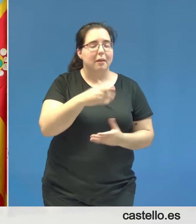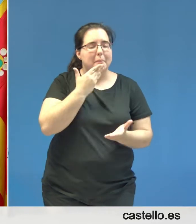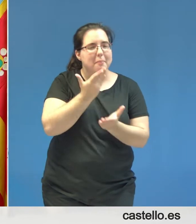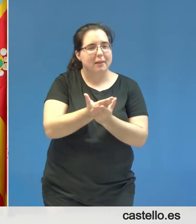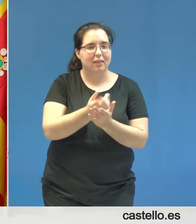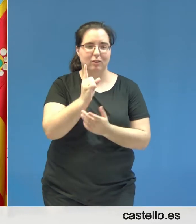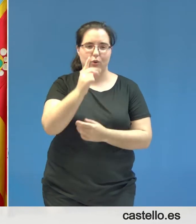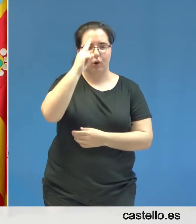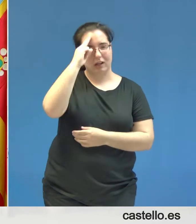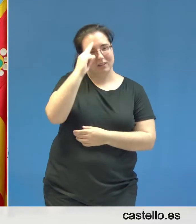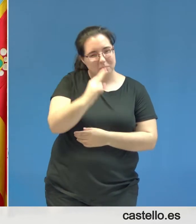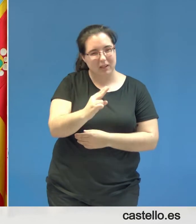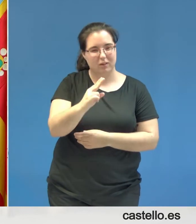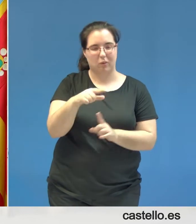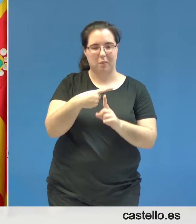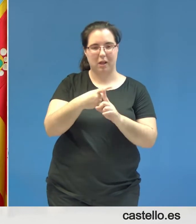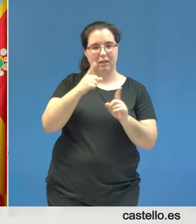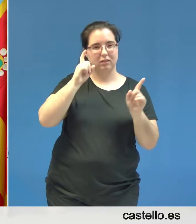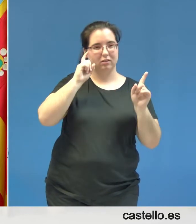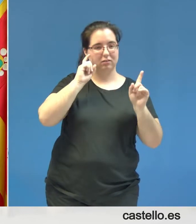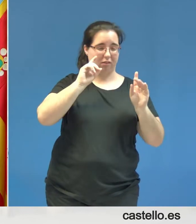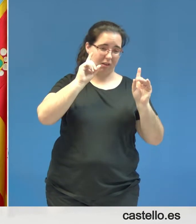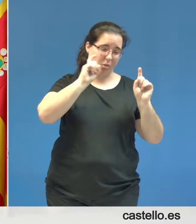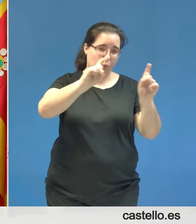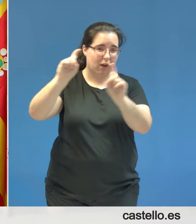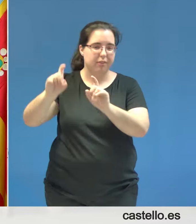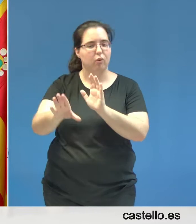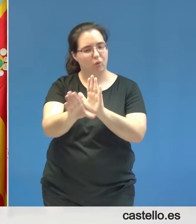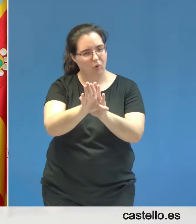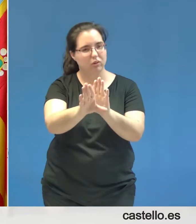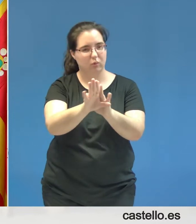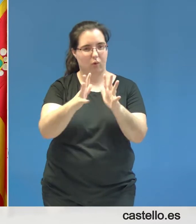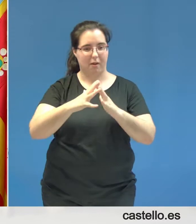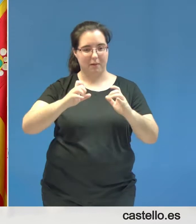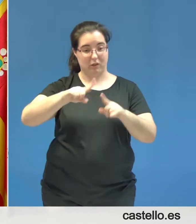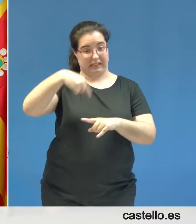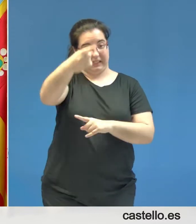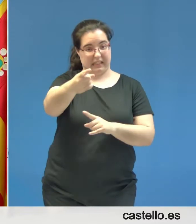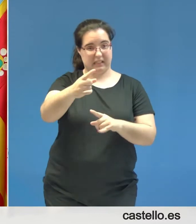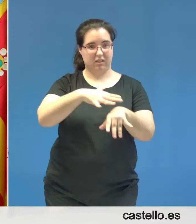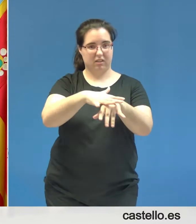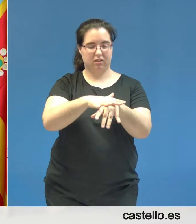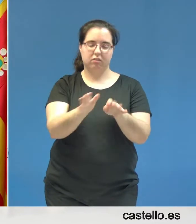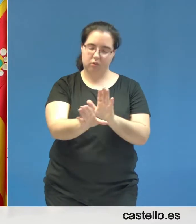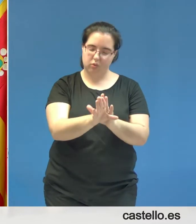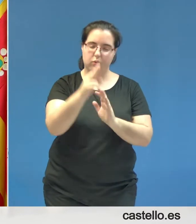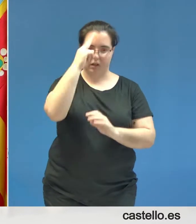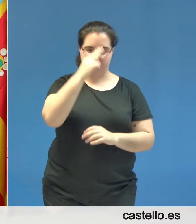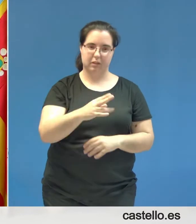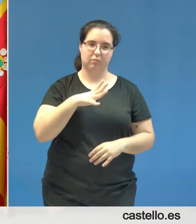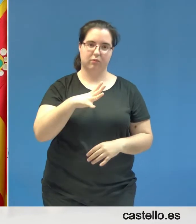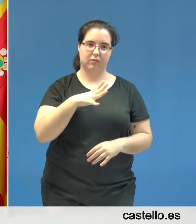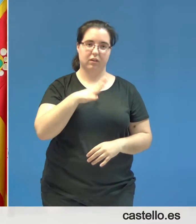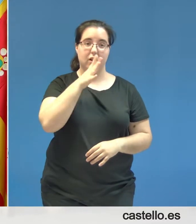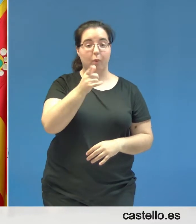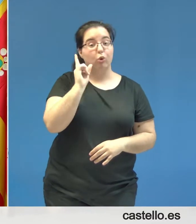y la educación continúen en las sesiones plenarias de la siguiente legislatura, porque solo respetándonos